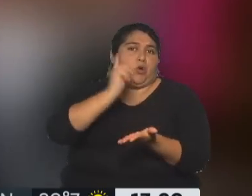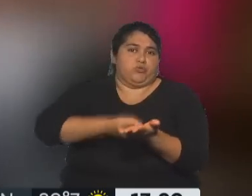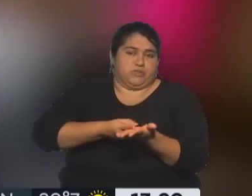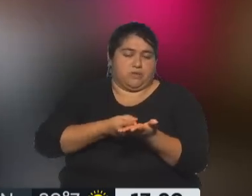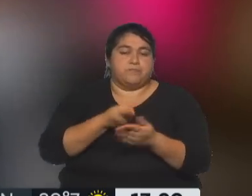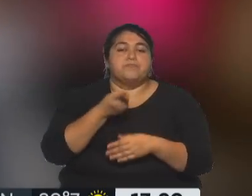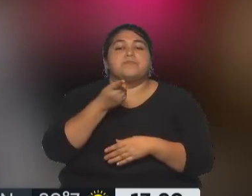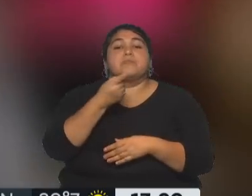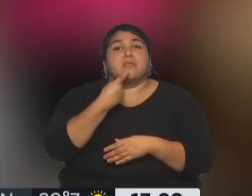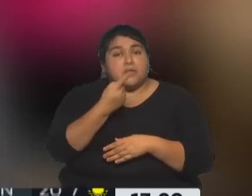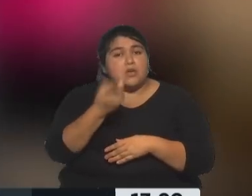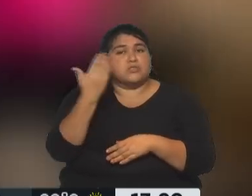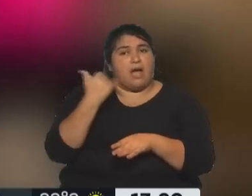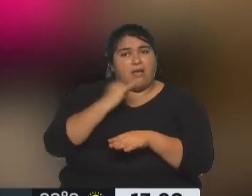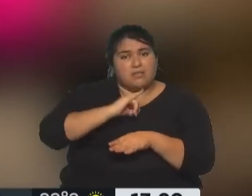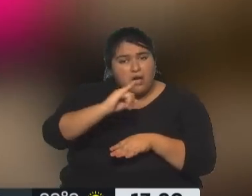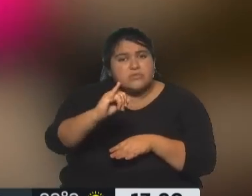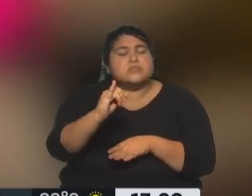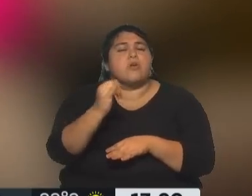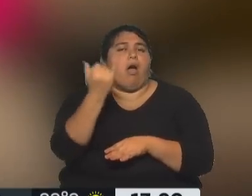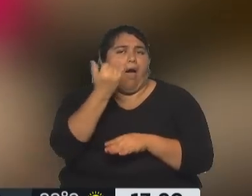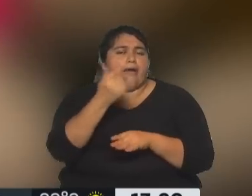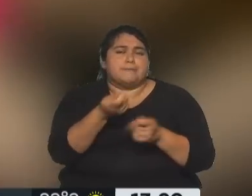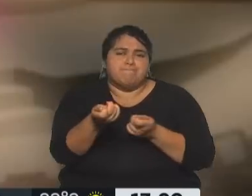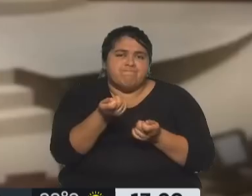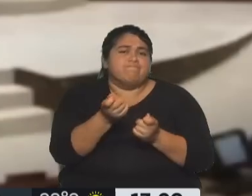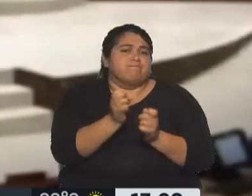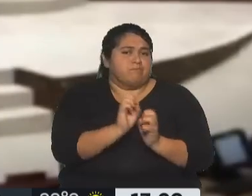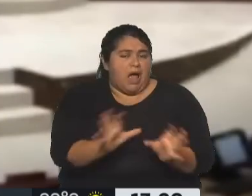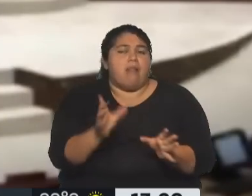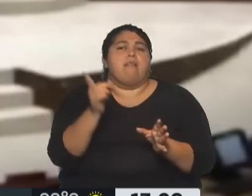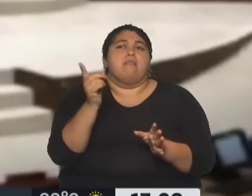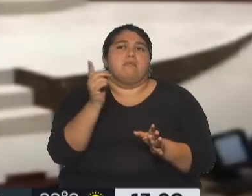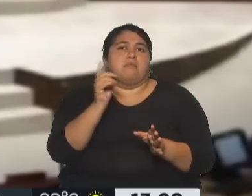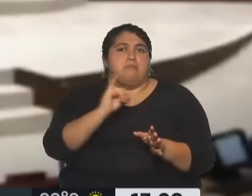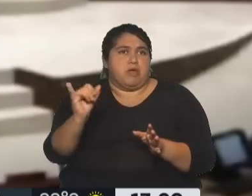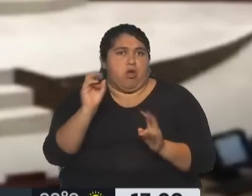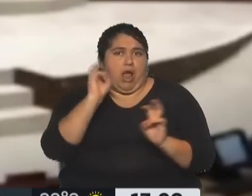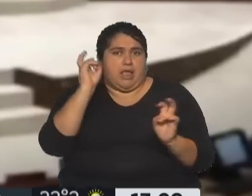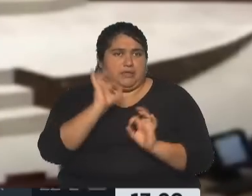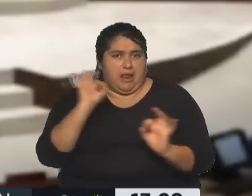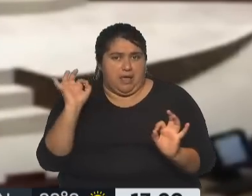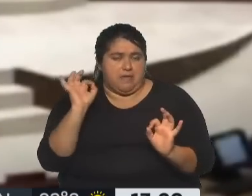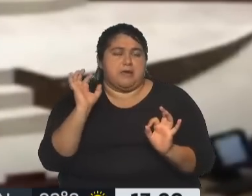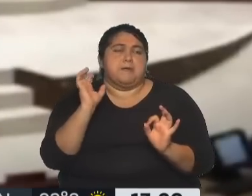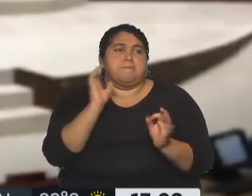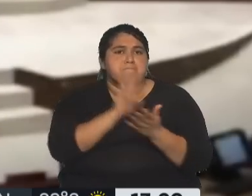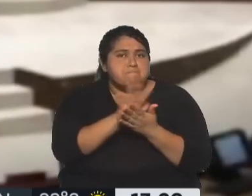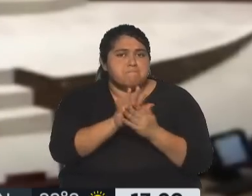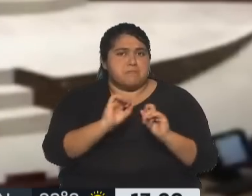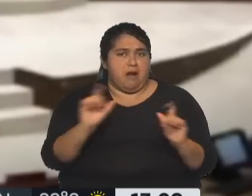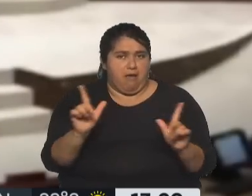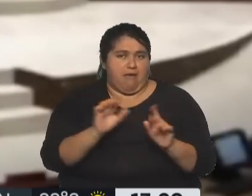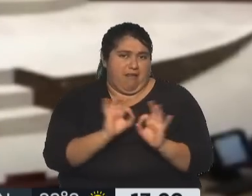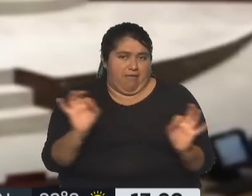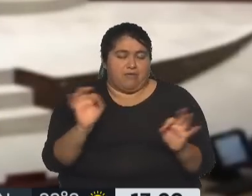que el mandatario fue advertido de las irregularidades y no actuó para frenarlas. Ahora, la Comisión Fiscalizadora del Parlamento deberá recabar